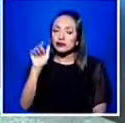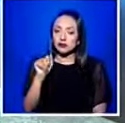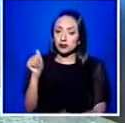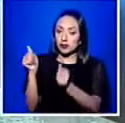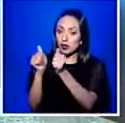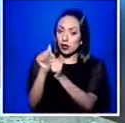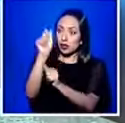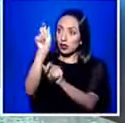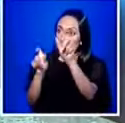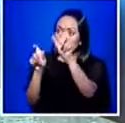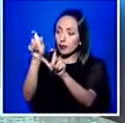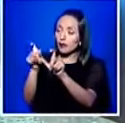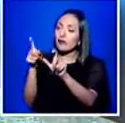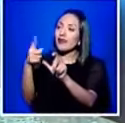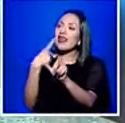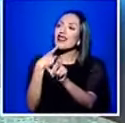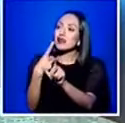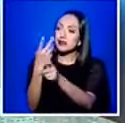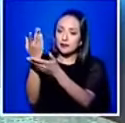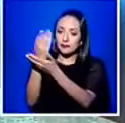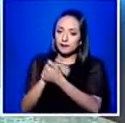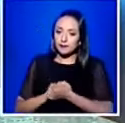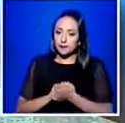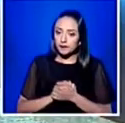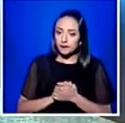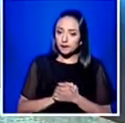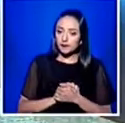con los vecinos. Andreita, ¿qué te cuentan ellos?